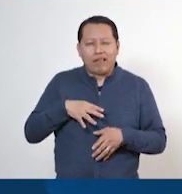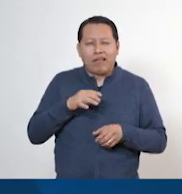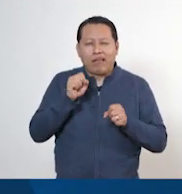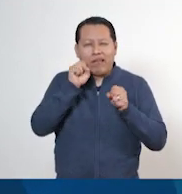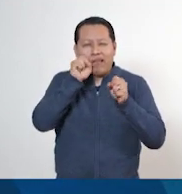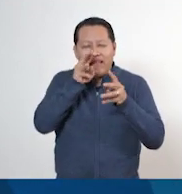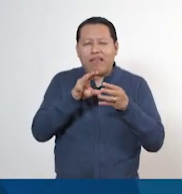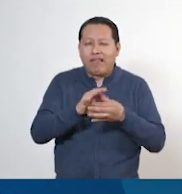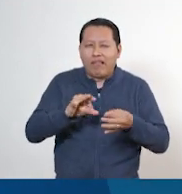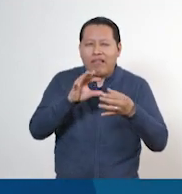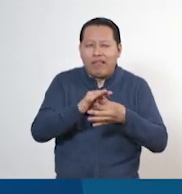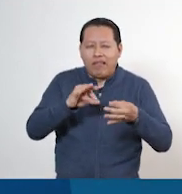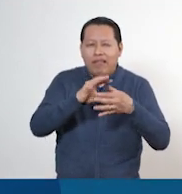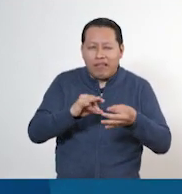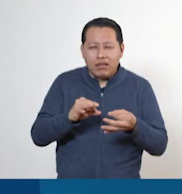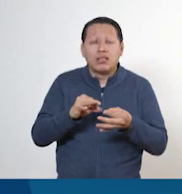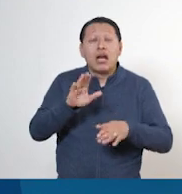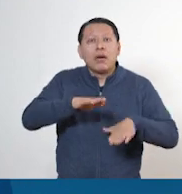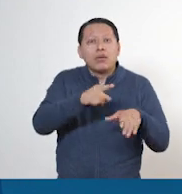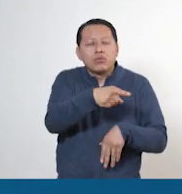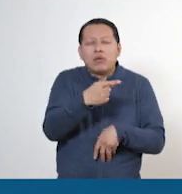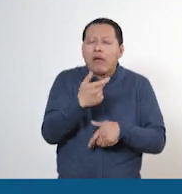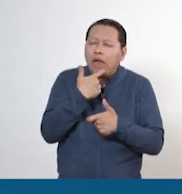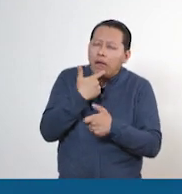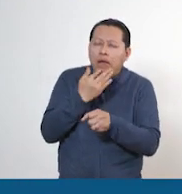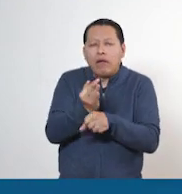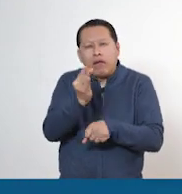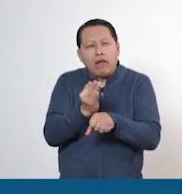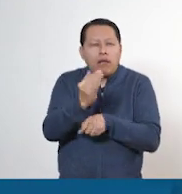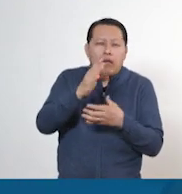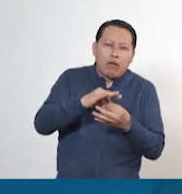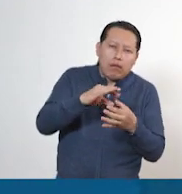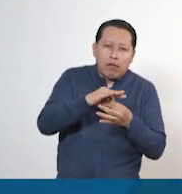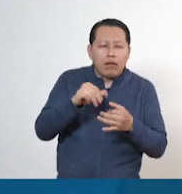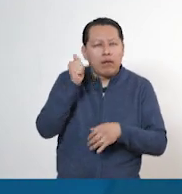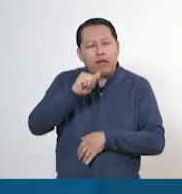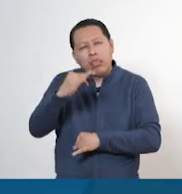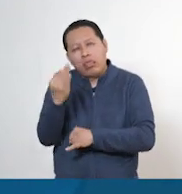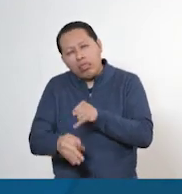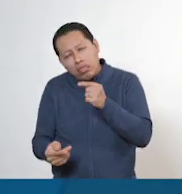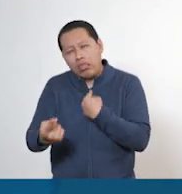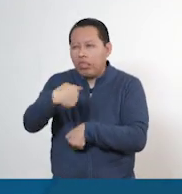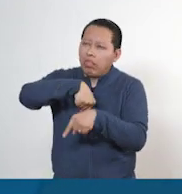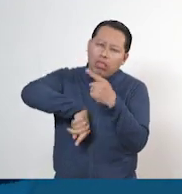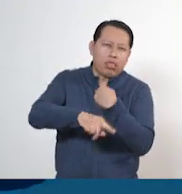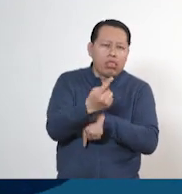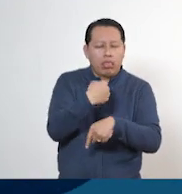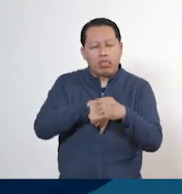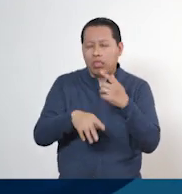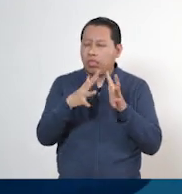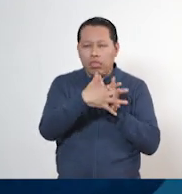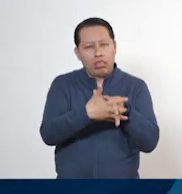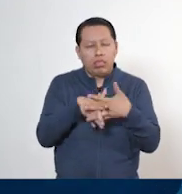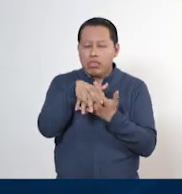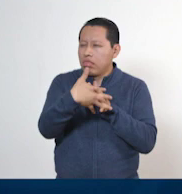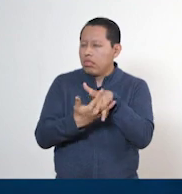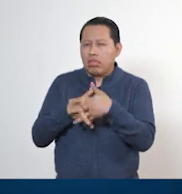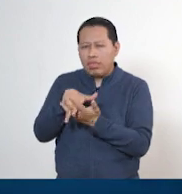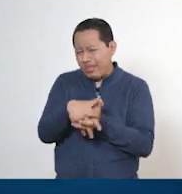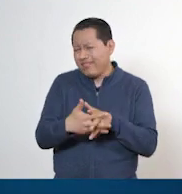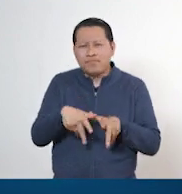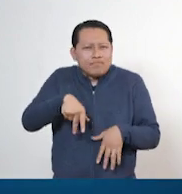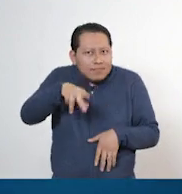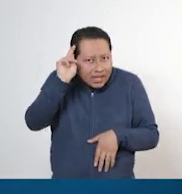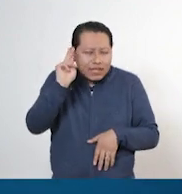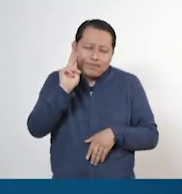dramaticón, aunque cuentes chistes y empieces por el final y te enredes, pues de cualquier manera siempre puedes decir lo